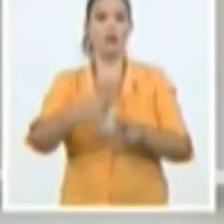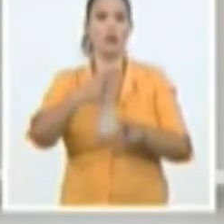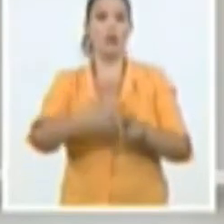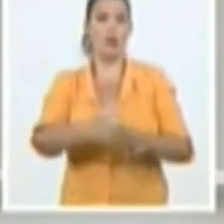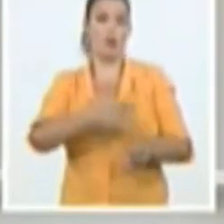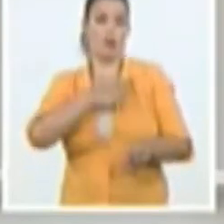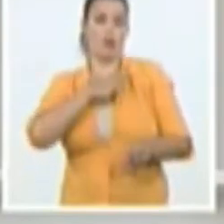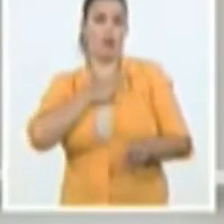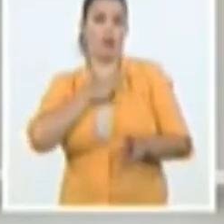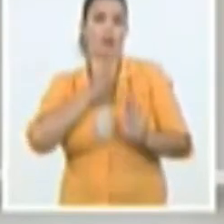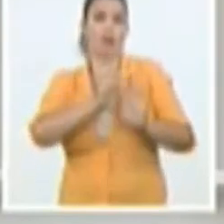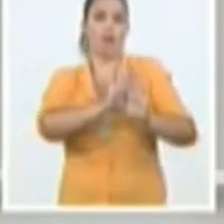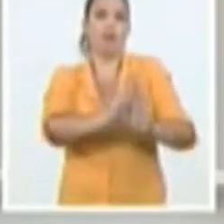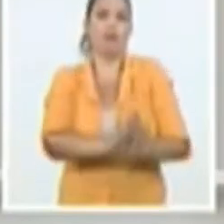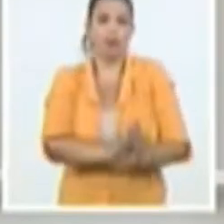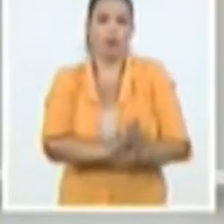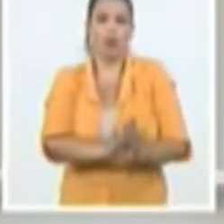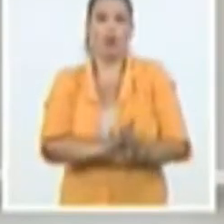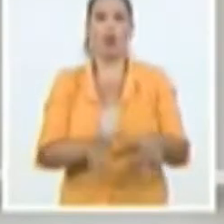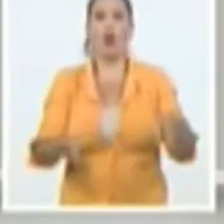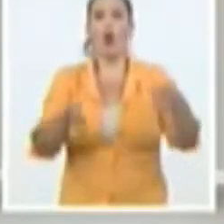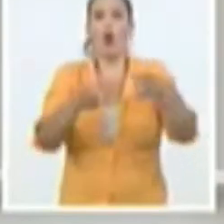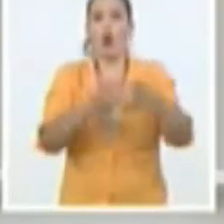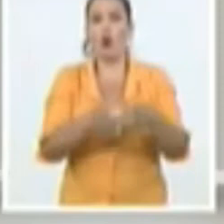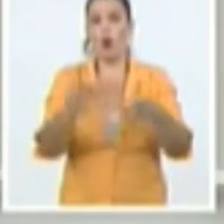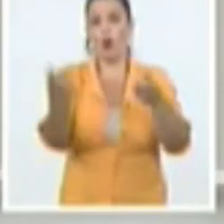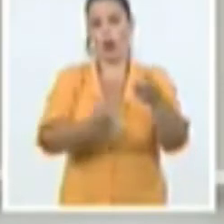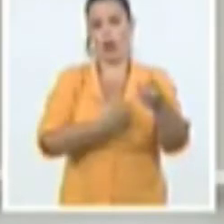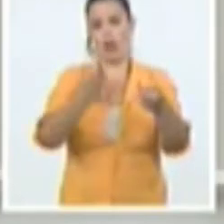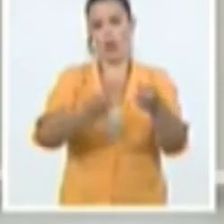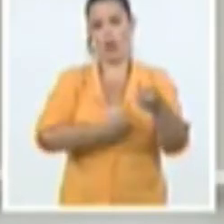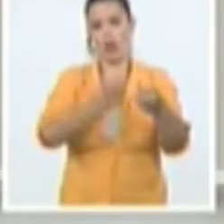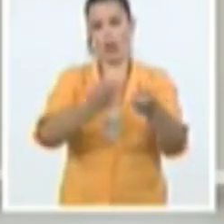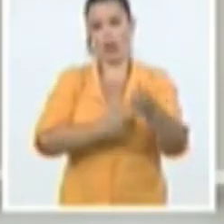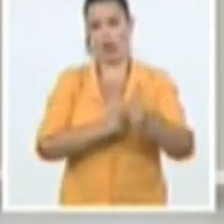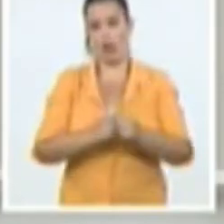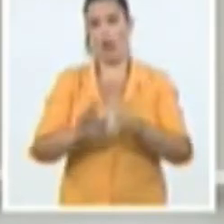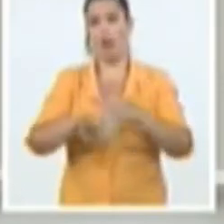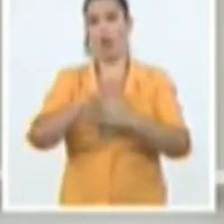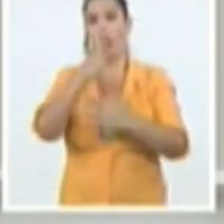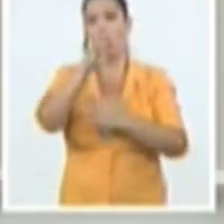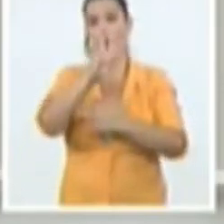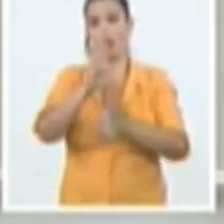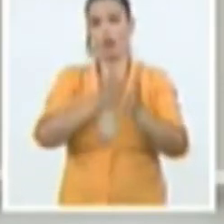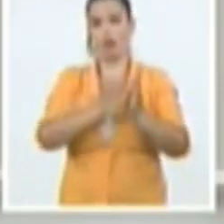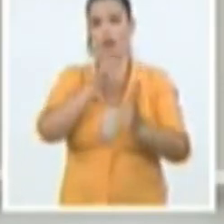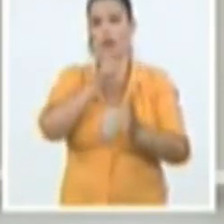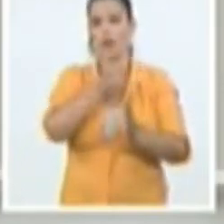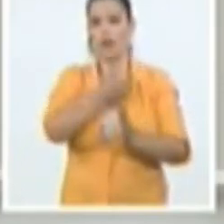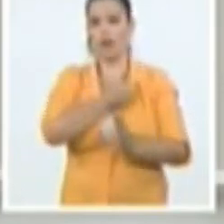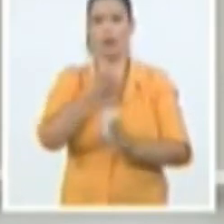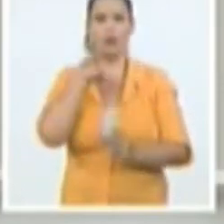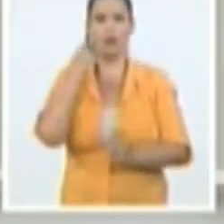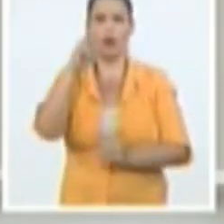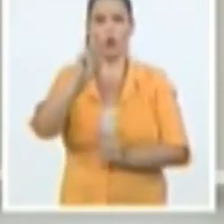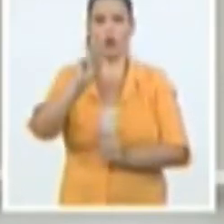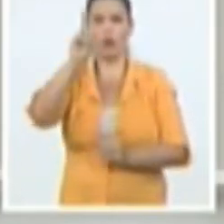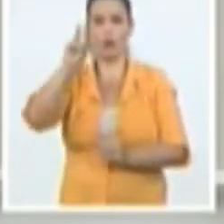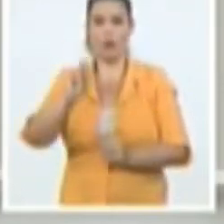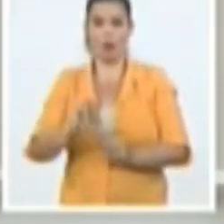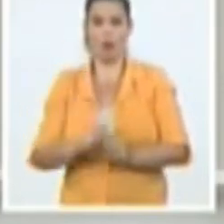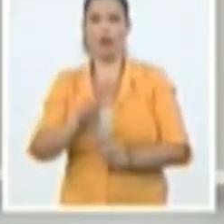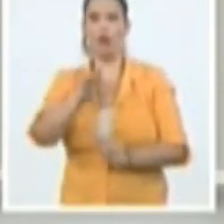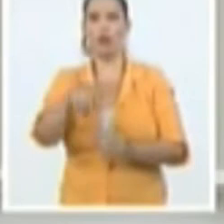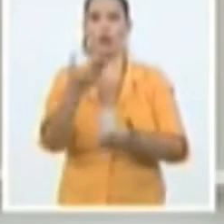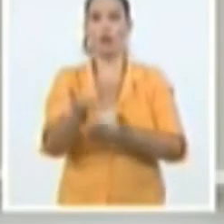la Resistencia. El 4 de diciembre del 2020, tras los sucesos del 27 de noviembre, abogó por una invasión